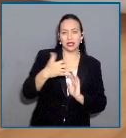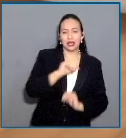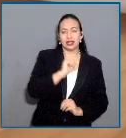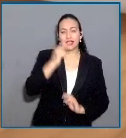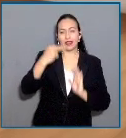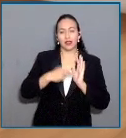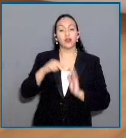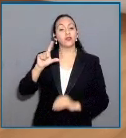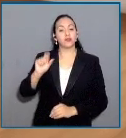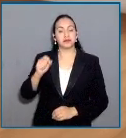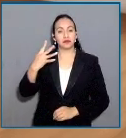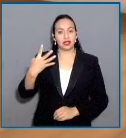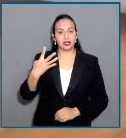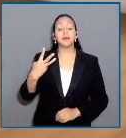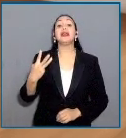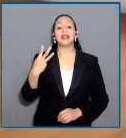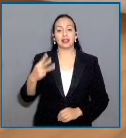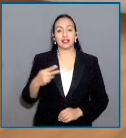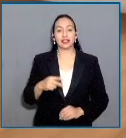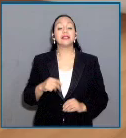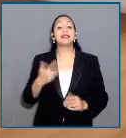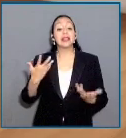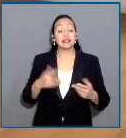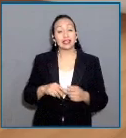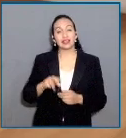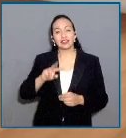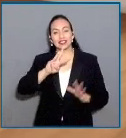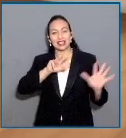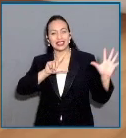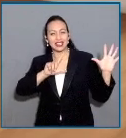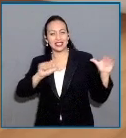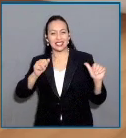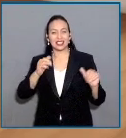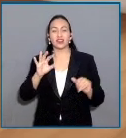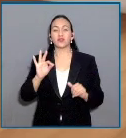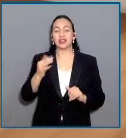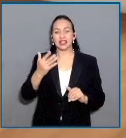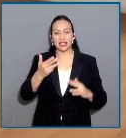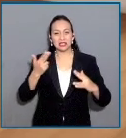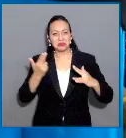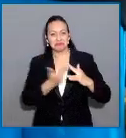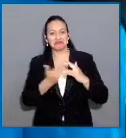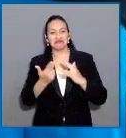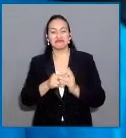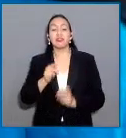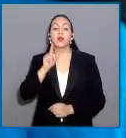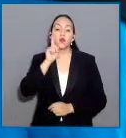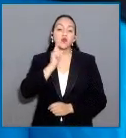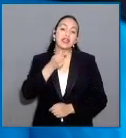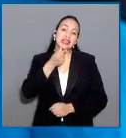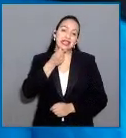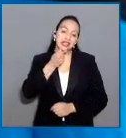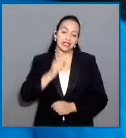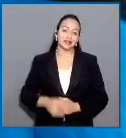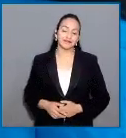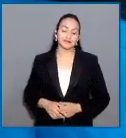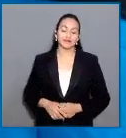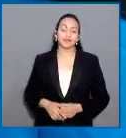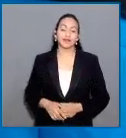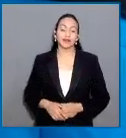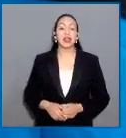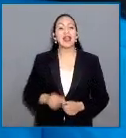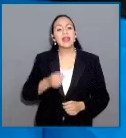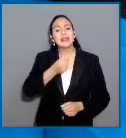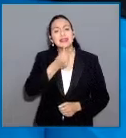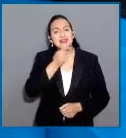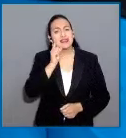cometieron 745 feminicidios contra niñas y adolescentes en el país. La desaparición de niñas, niños y